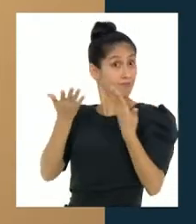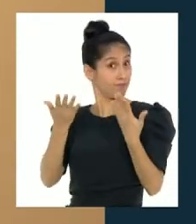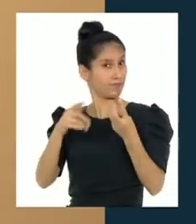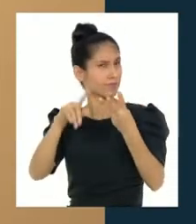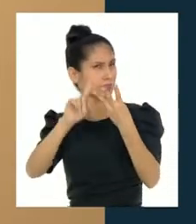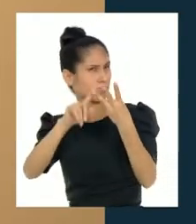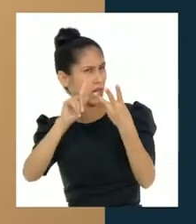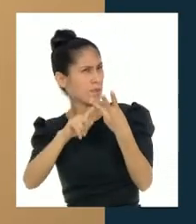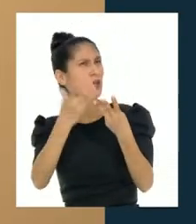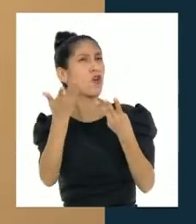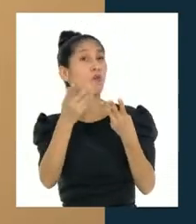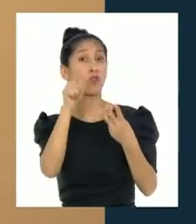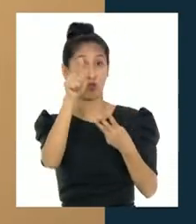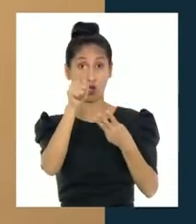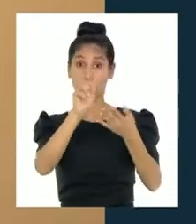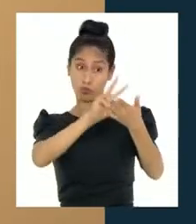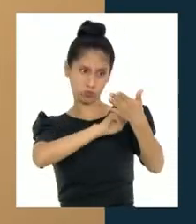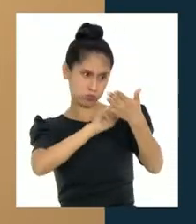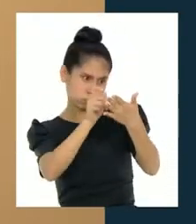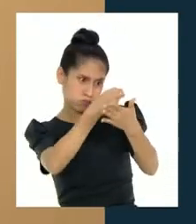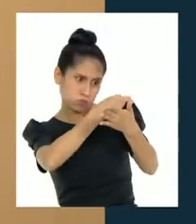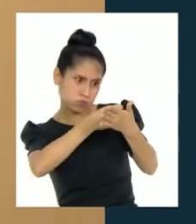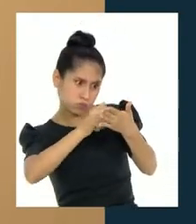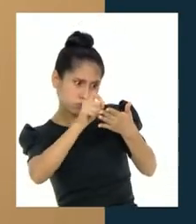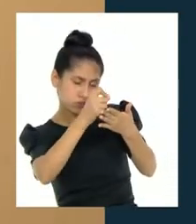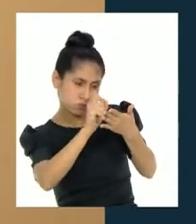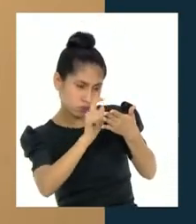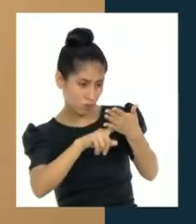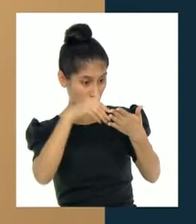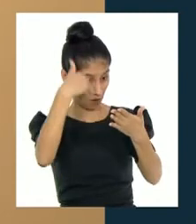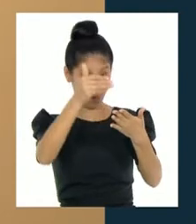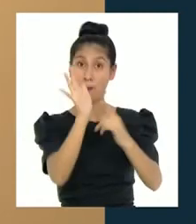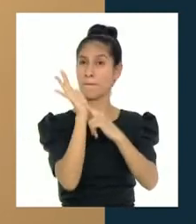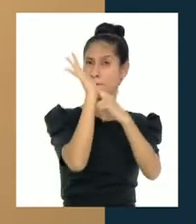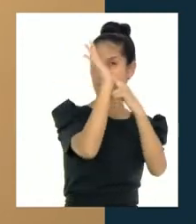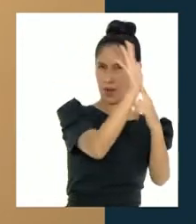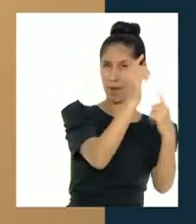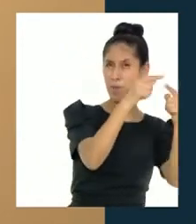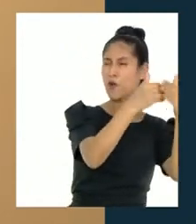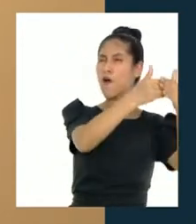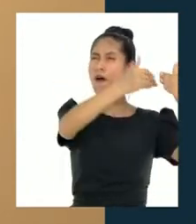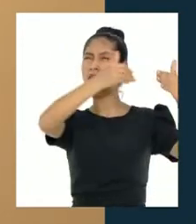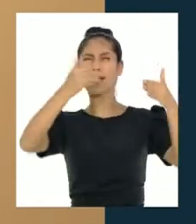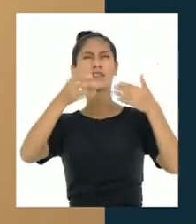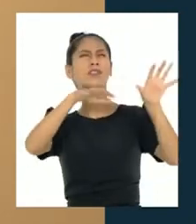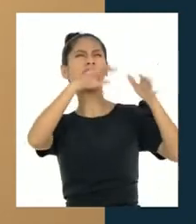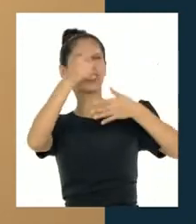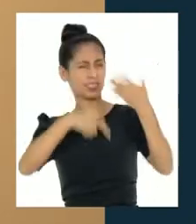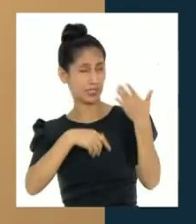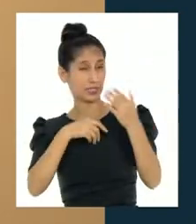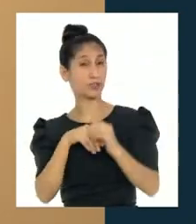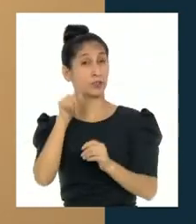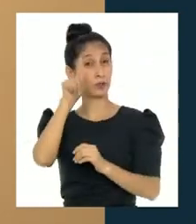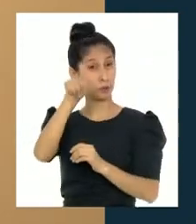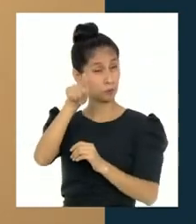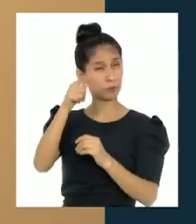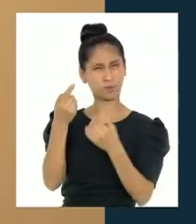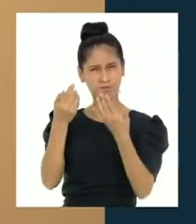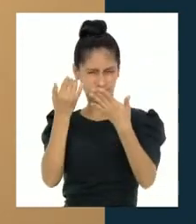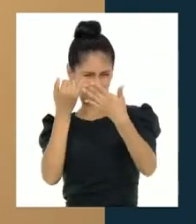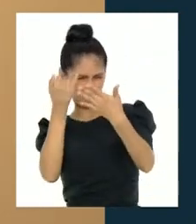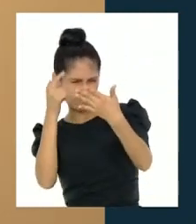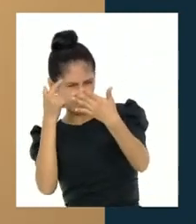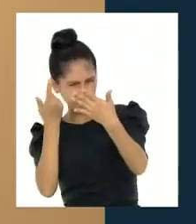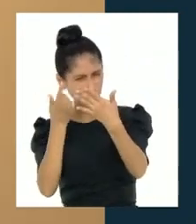nuestra tesis es contraargumentar. Es importante que en la argumentación se incluyan algunos